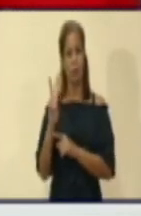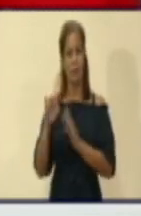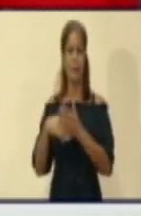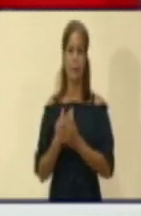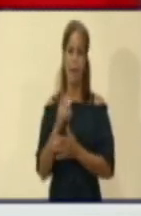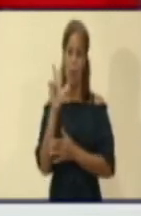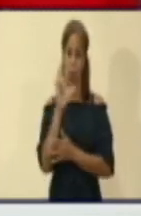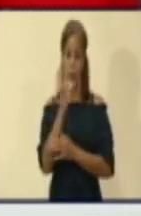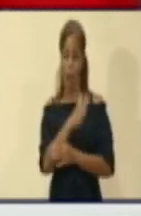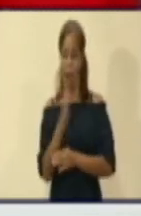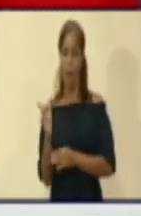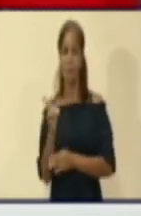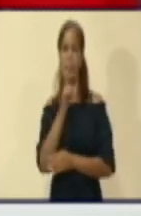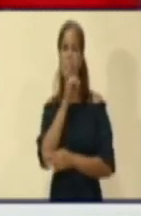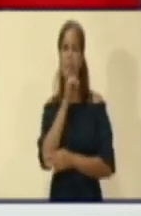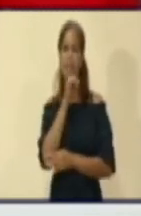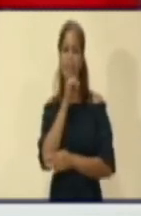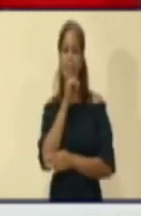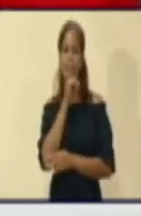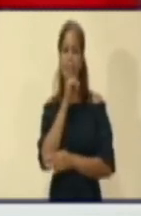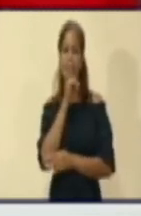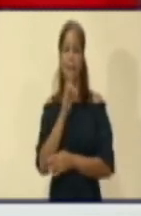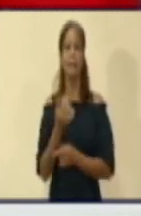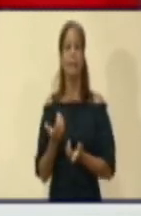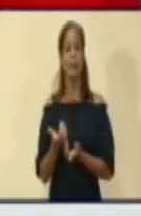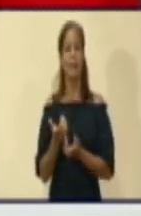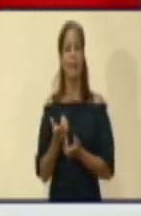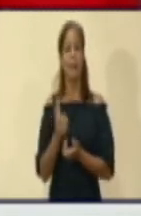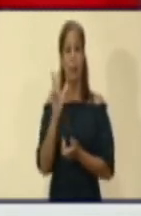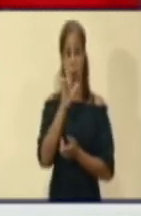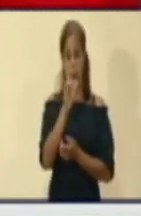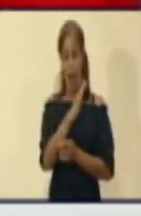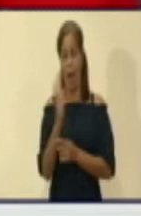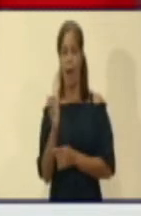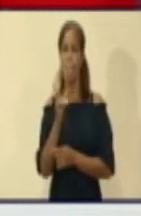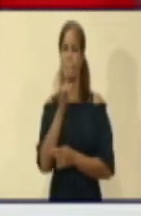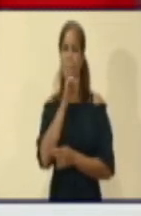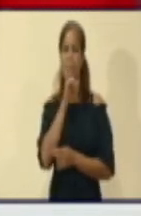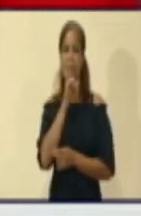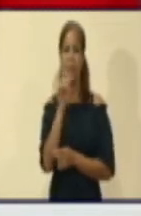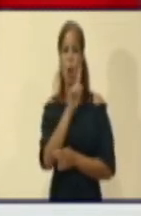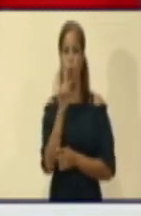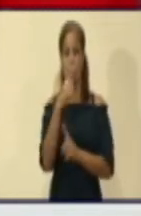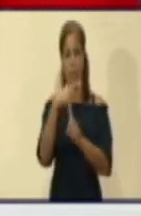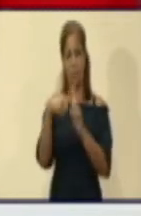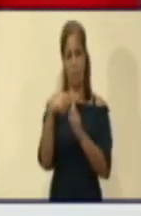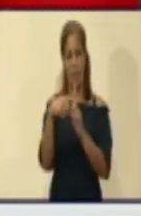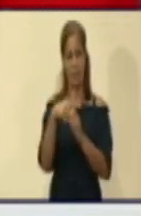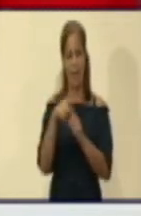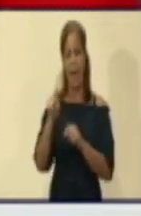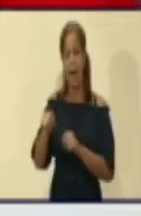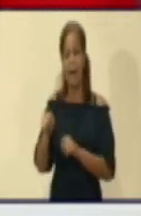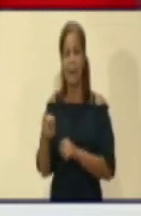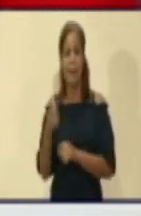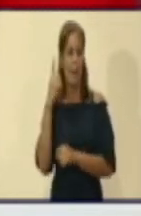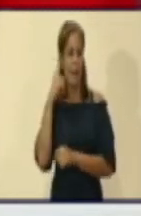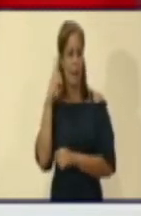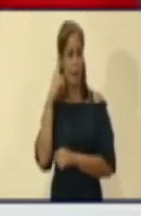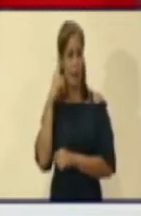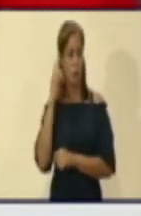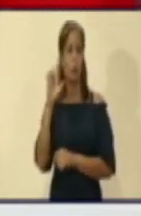la televisión y de lunes a viernes 11:30 la radio, también con programas de orientación y de ejercicio fundamentalmente